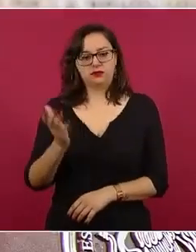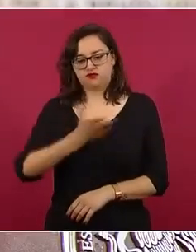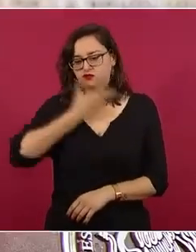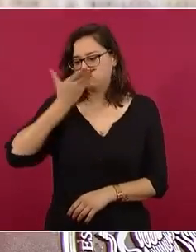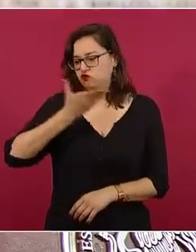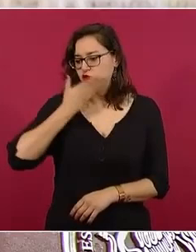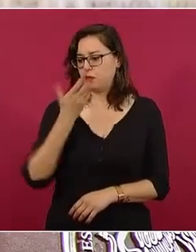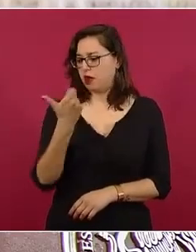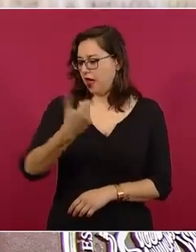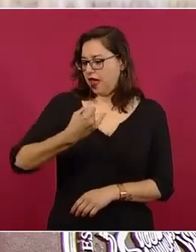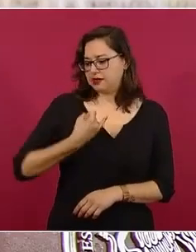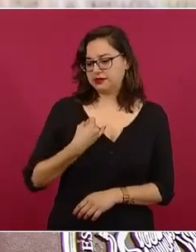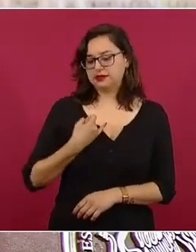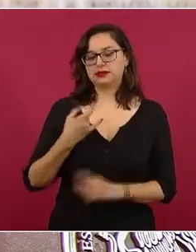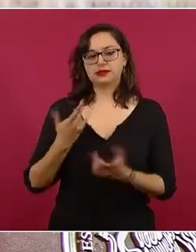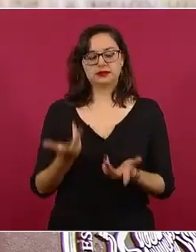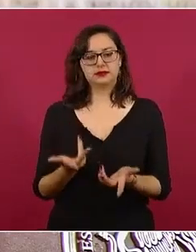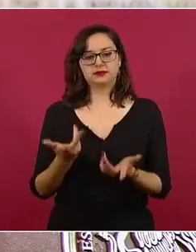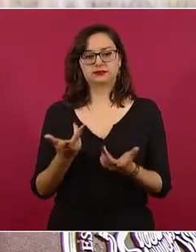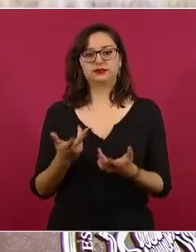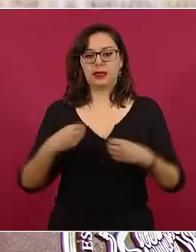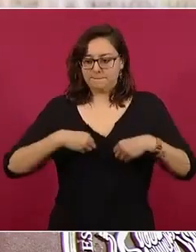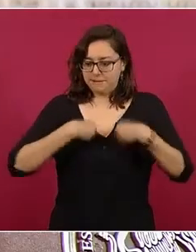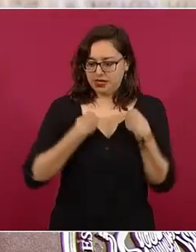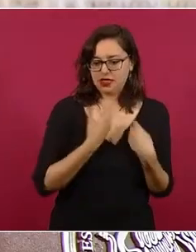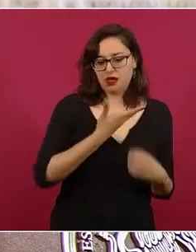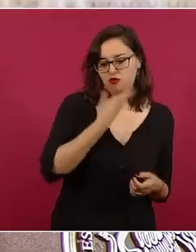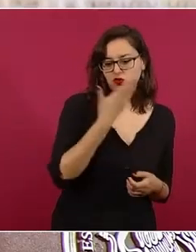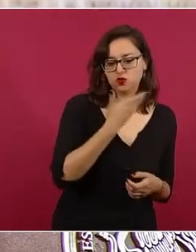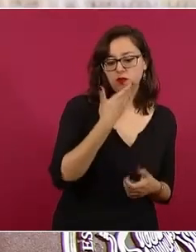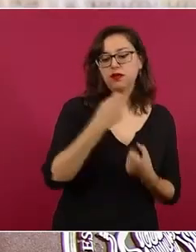sistema político de gobierno.